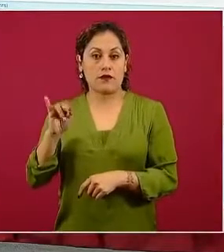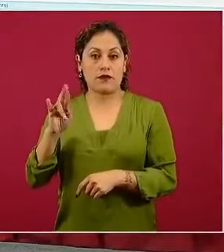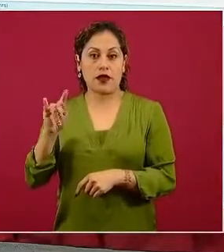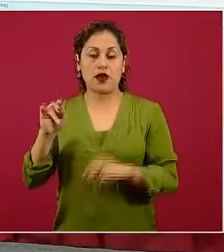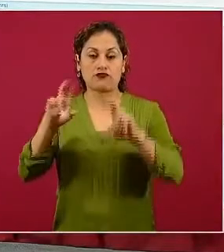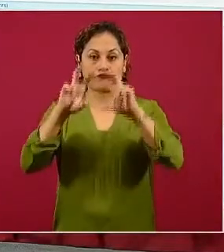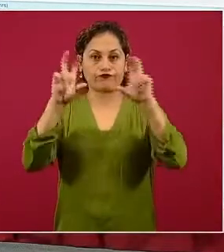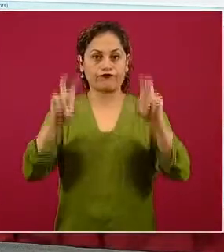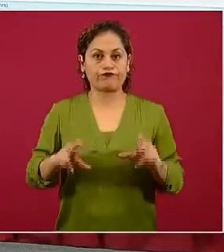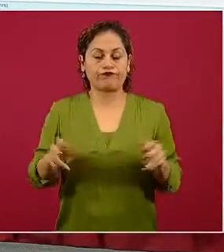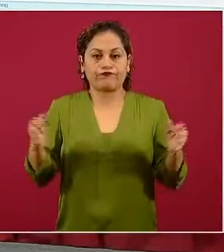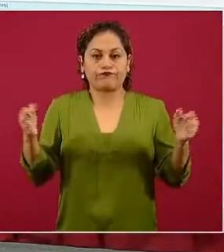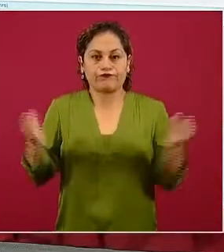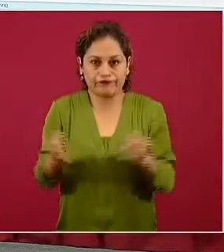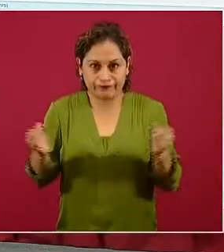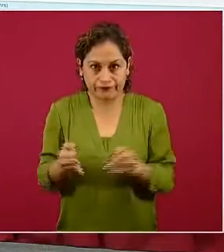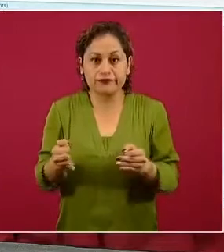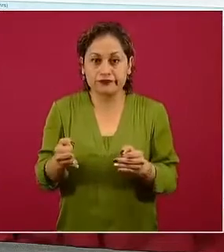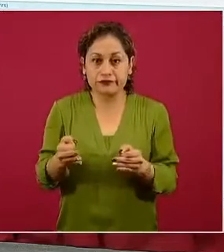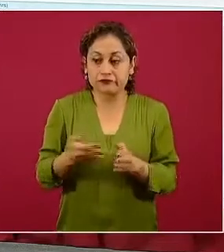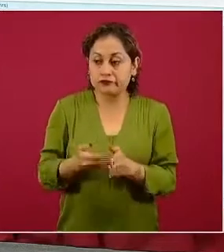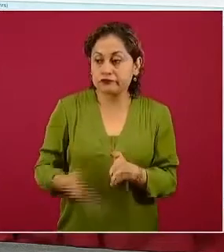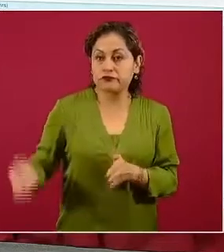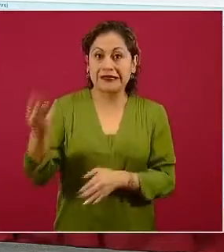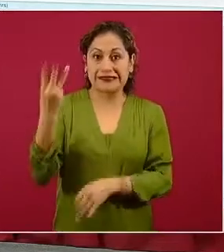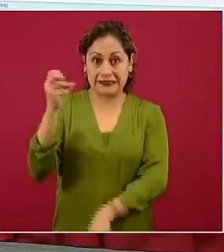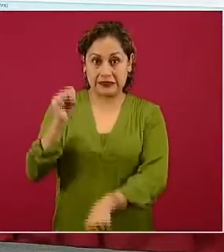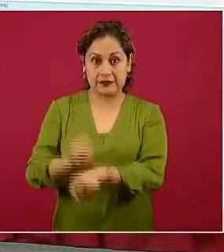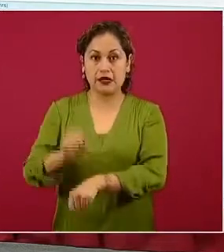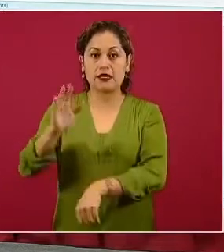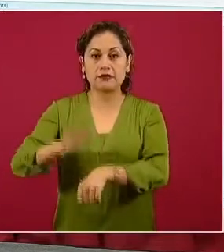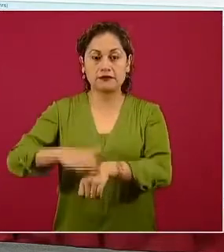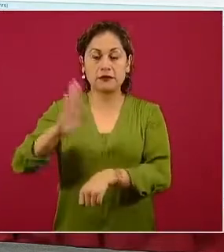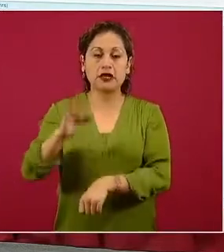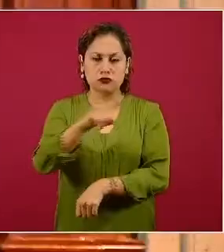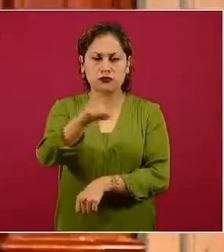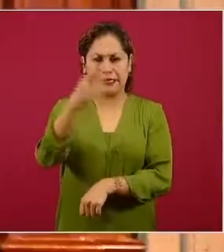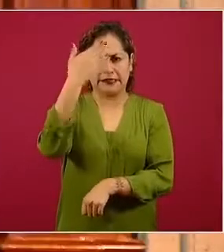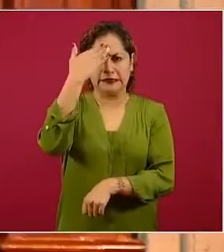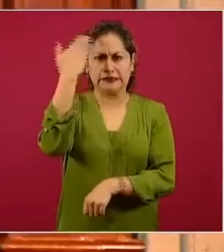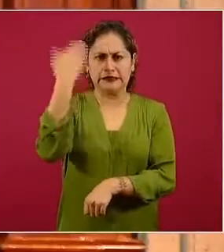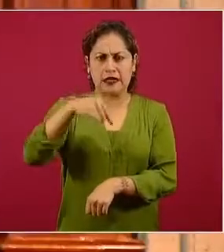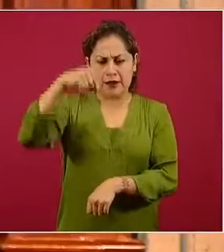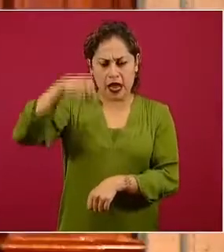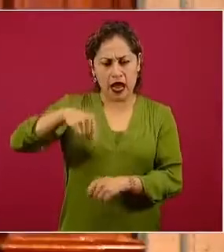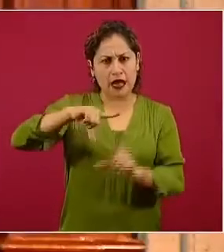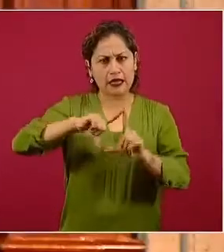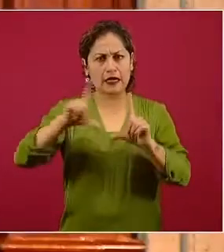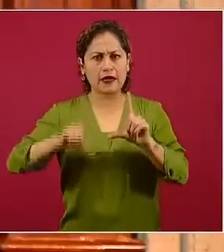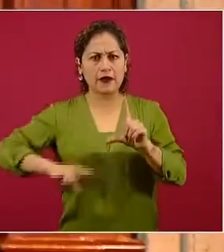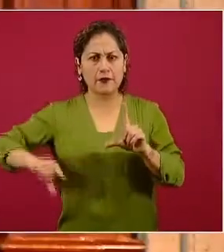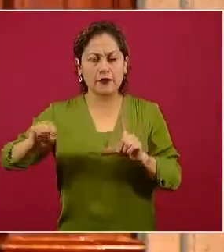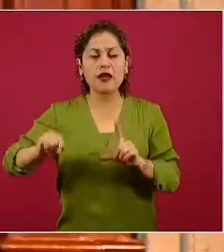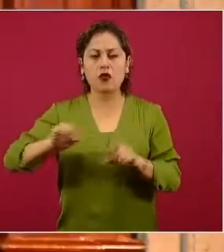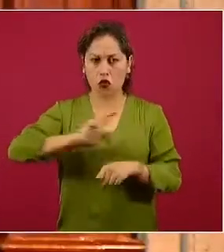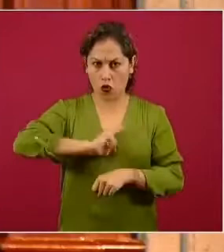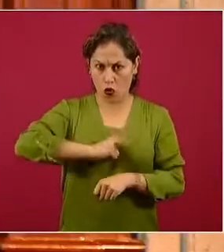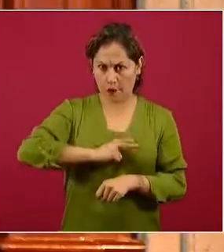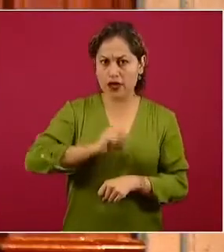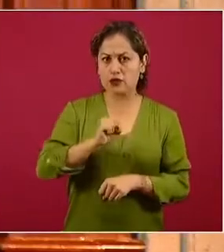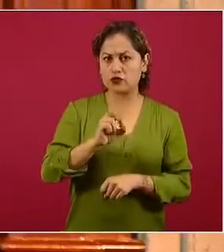meses más adelante, y es precisamente cuando históricamente, independientemente de la presencia de